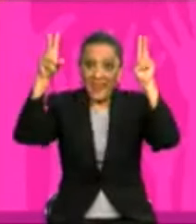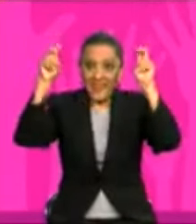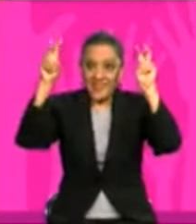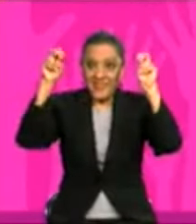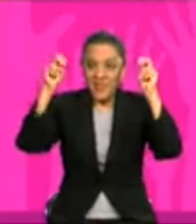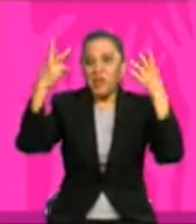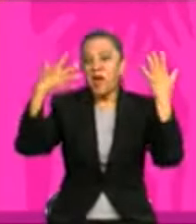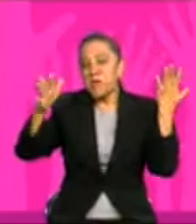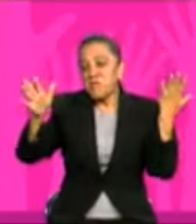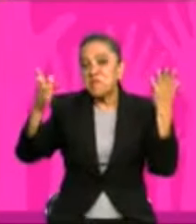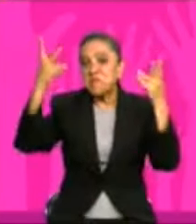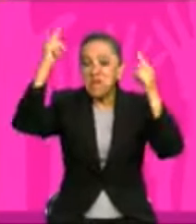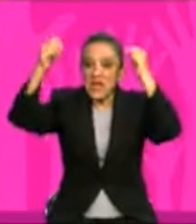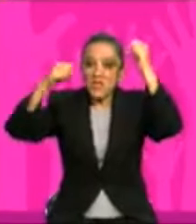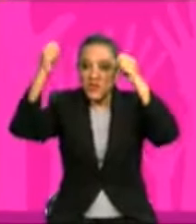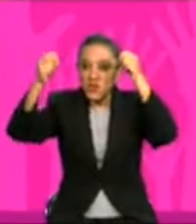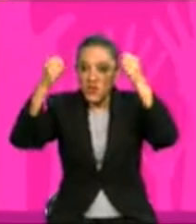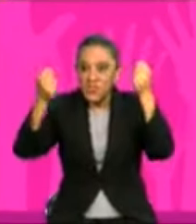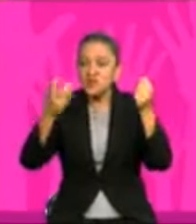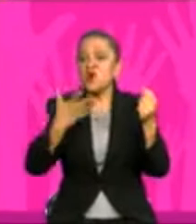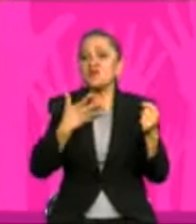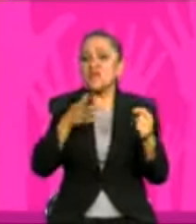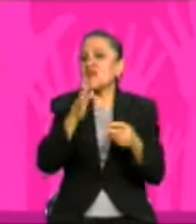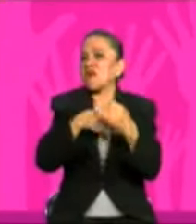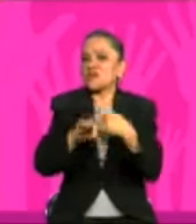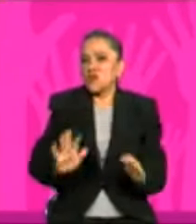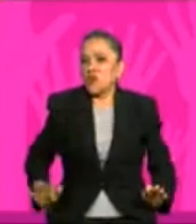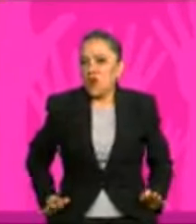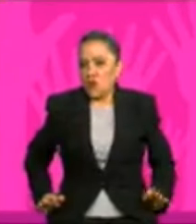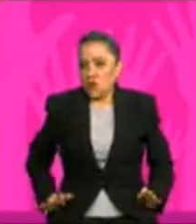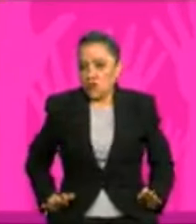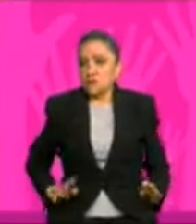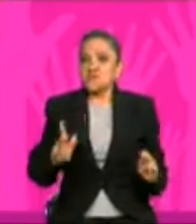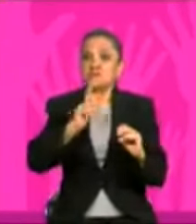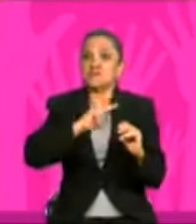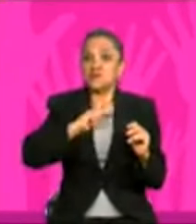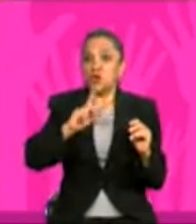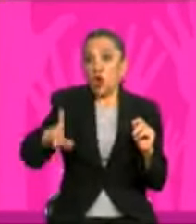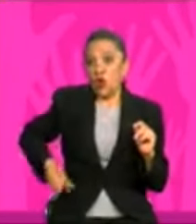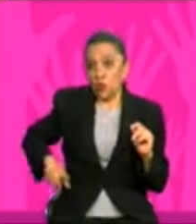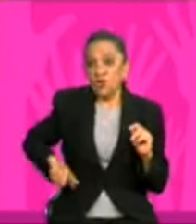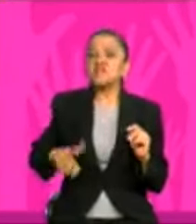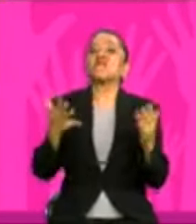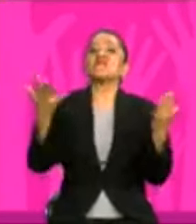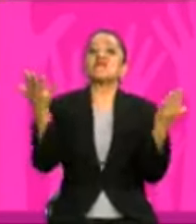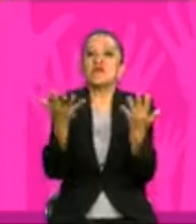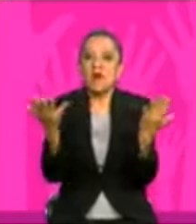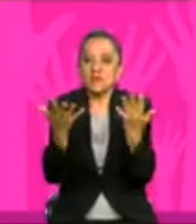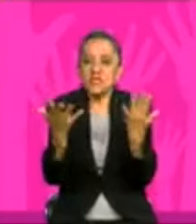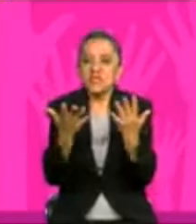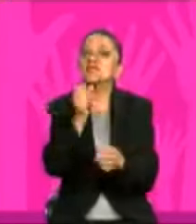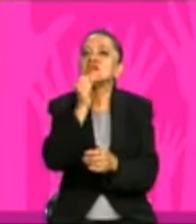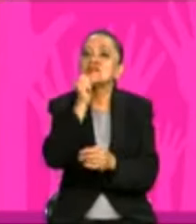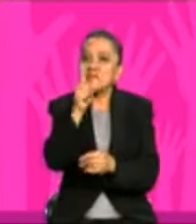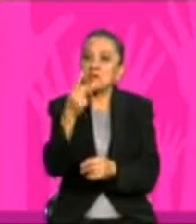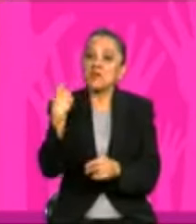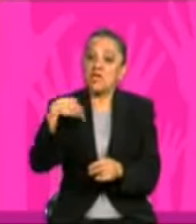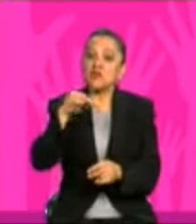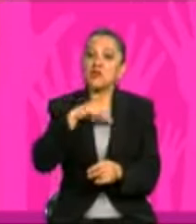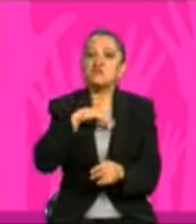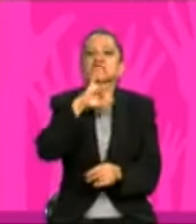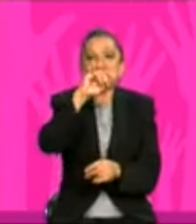espacios turísticos tengan todas las condiciones. Desde mi gobierno lo vamos a hacer, porque a nosotras y a nosotros sí